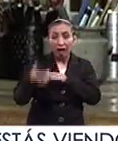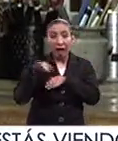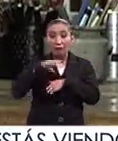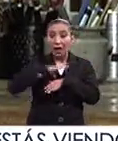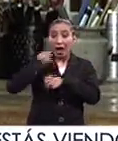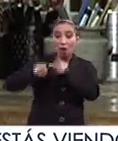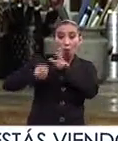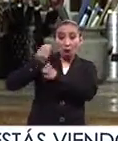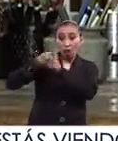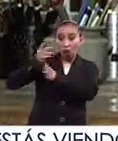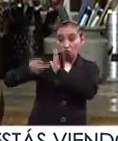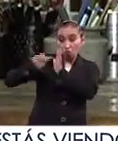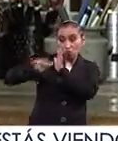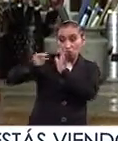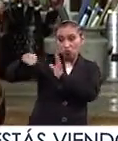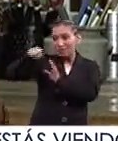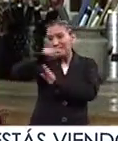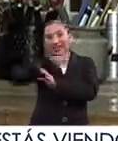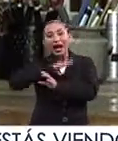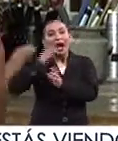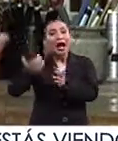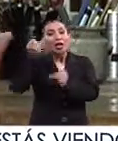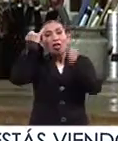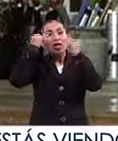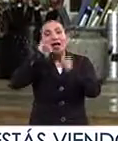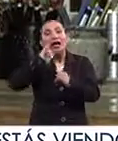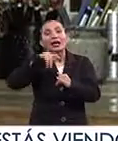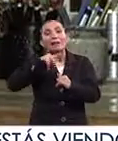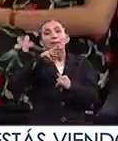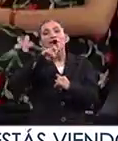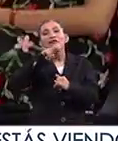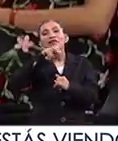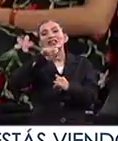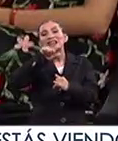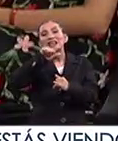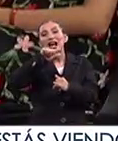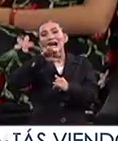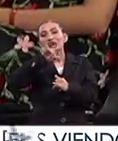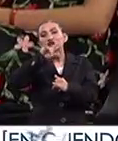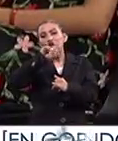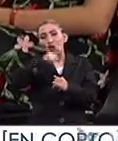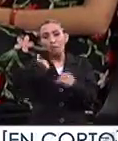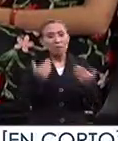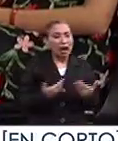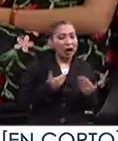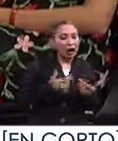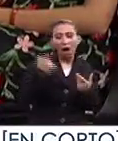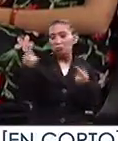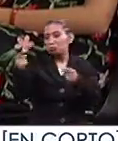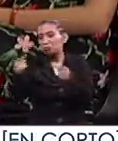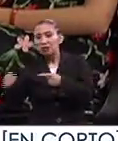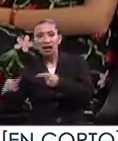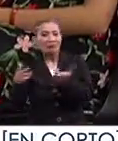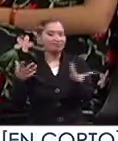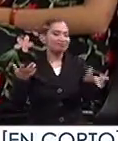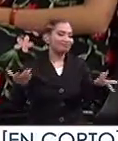boga mucho la cuestión de la improvisación, tanto de bailarines como de músicos.